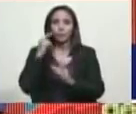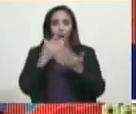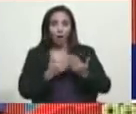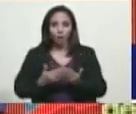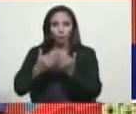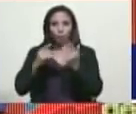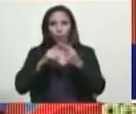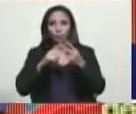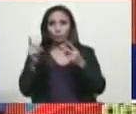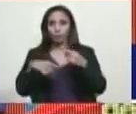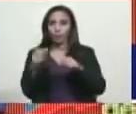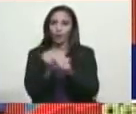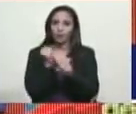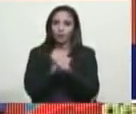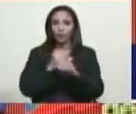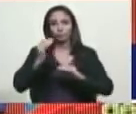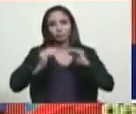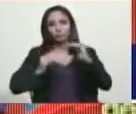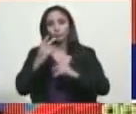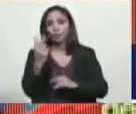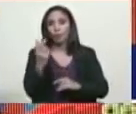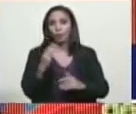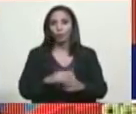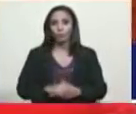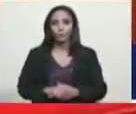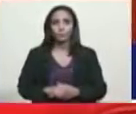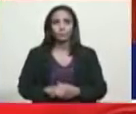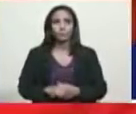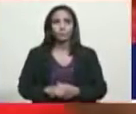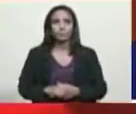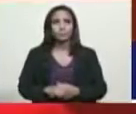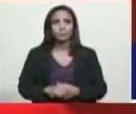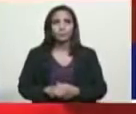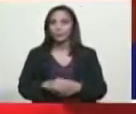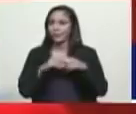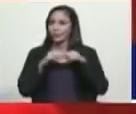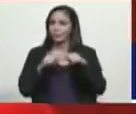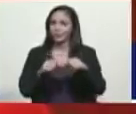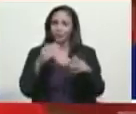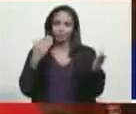y trabajo. Trabajo y estudio. Permanente.